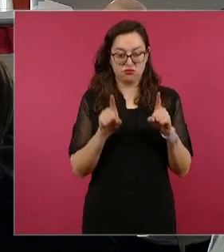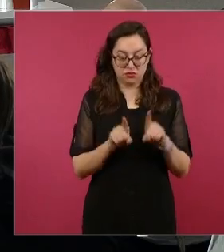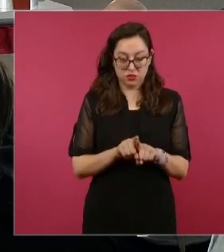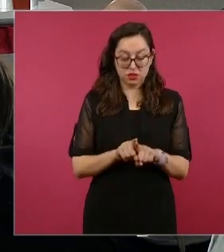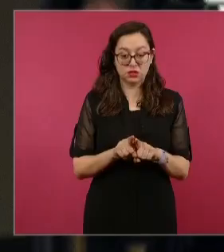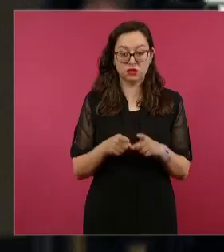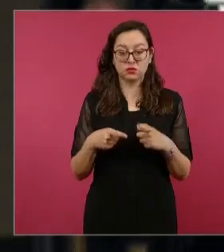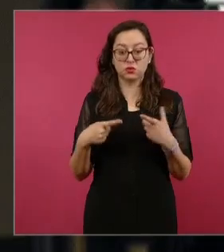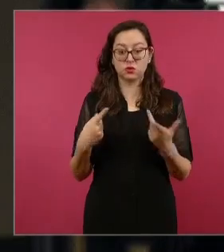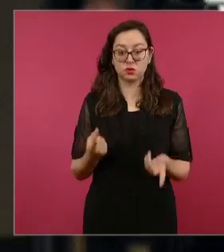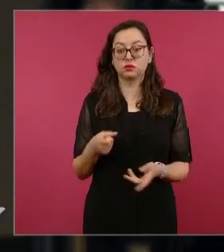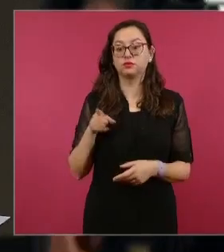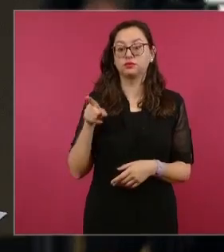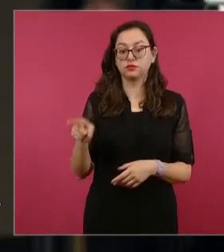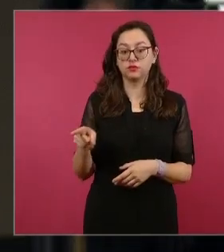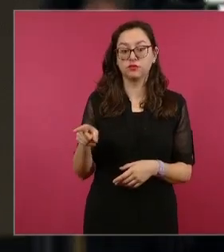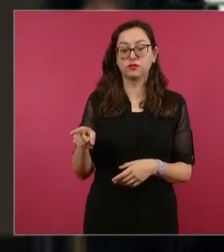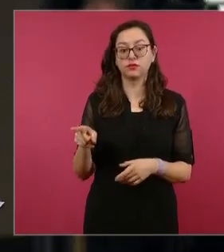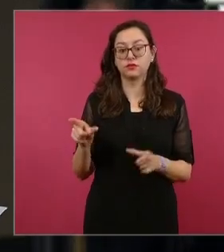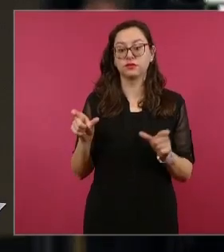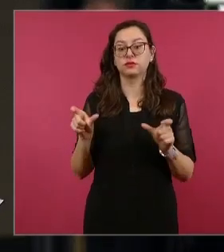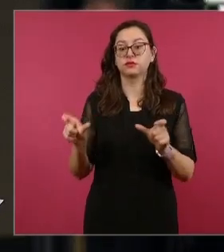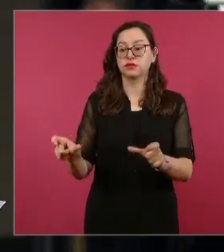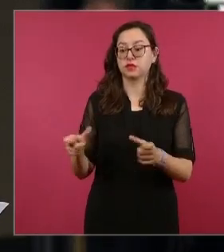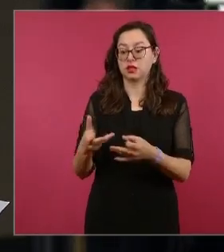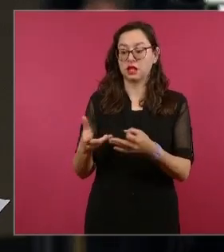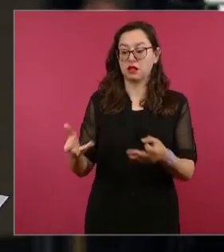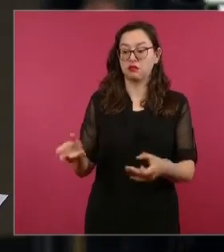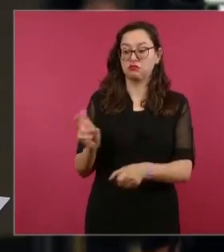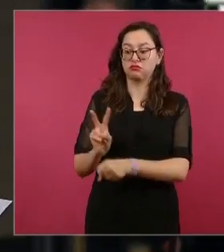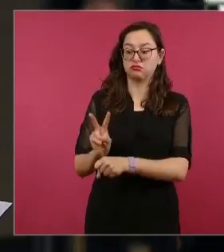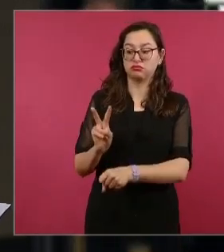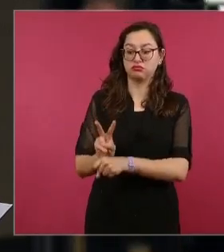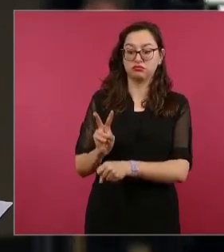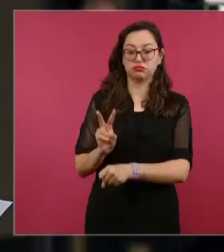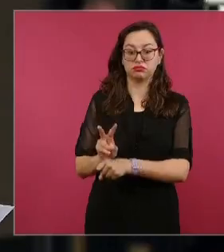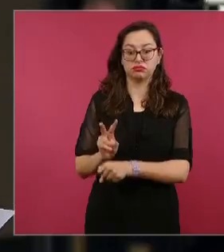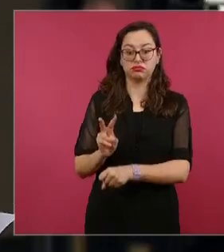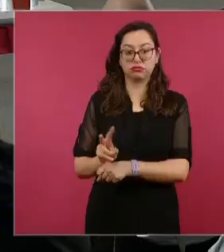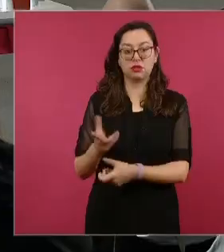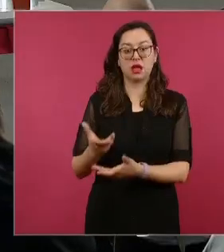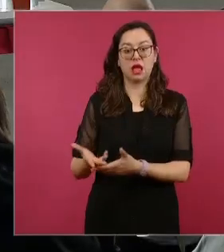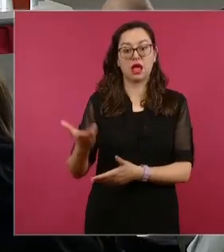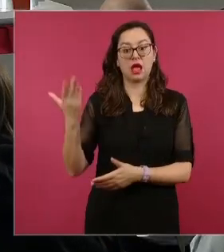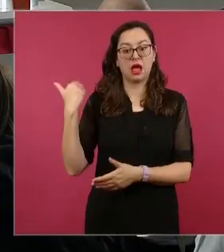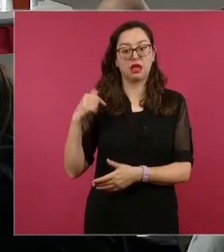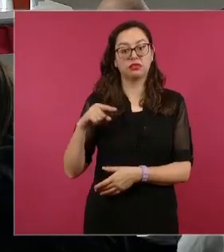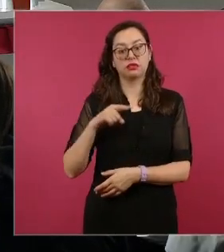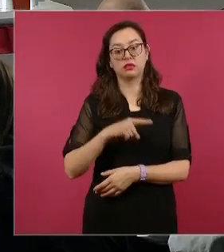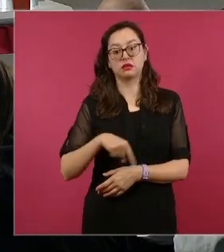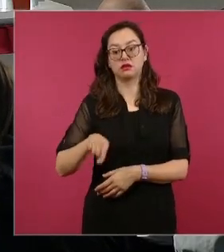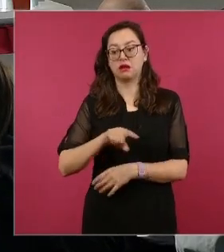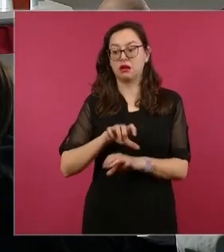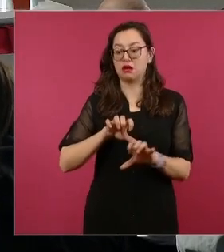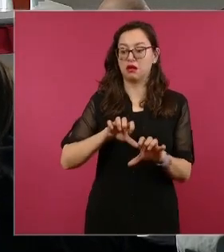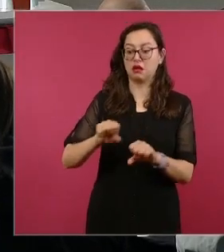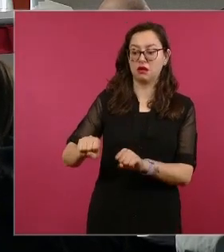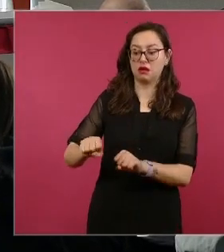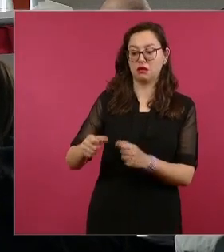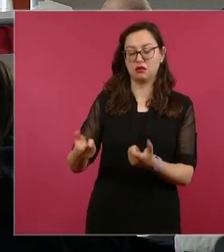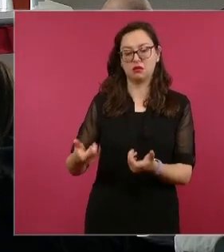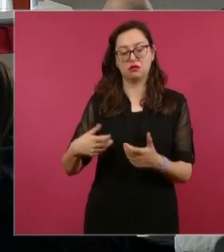ha incurrido para mantener salvaguardando el bien inmueble, el cual fue invadido por meses y que ascienden a